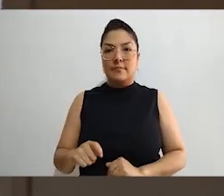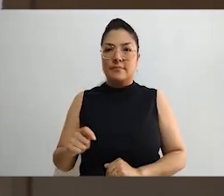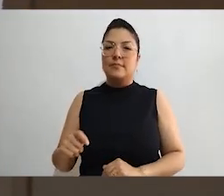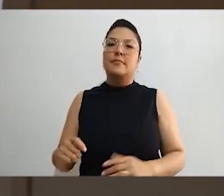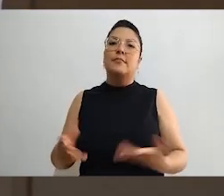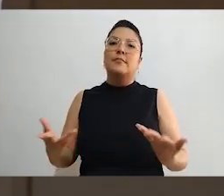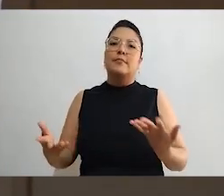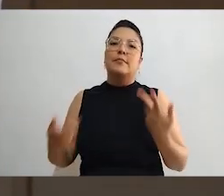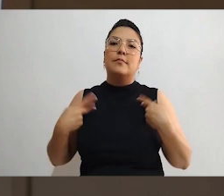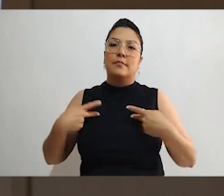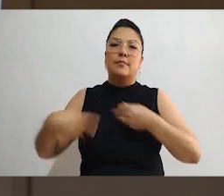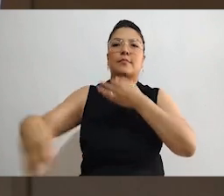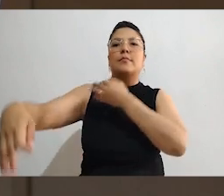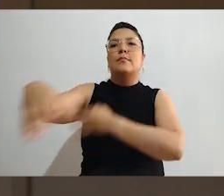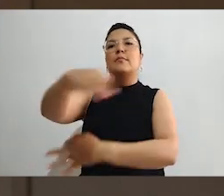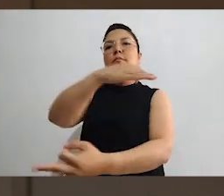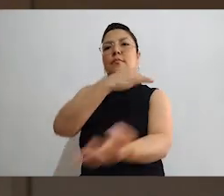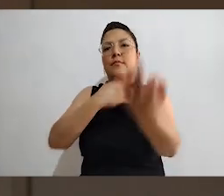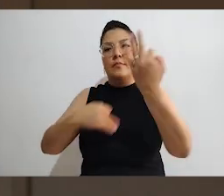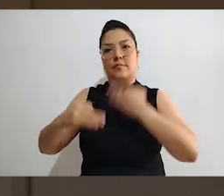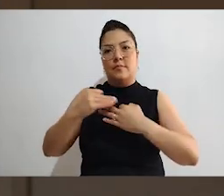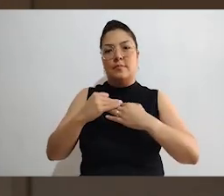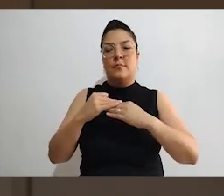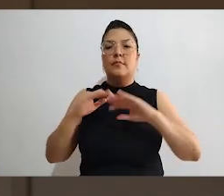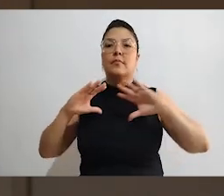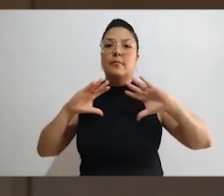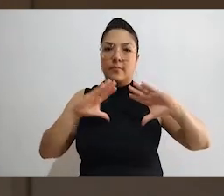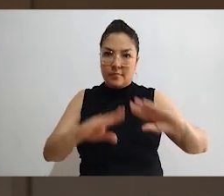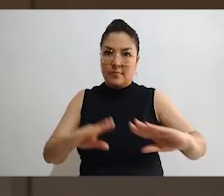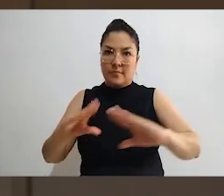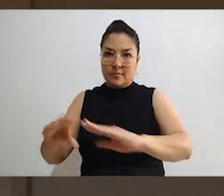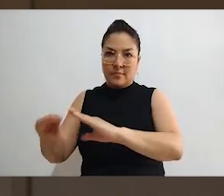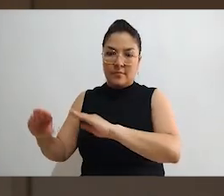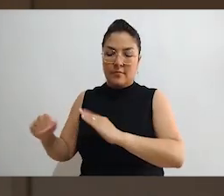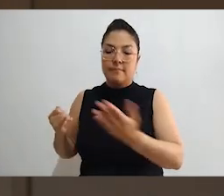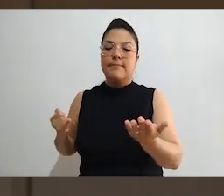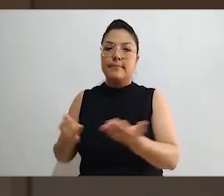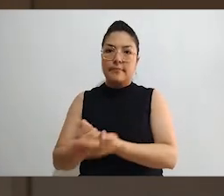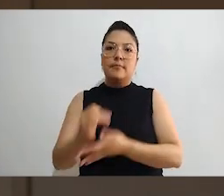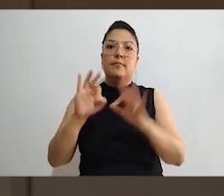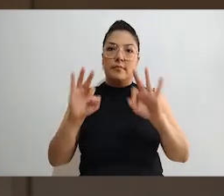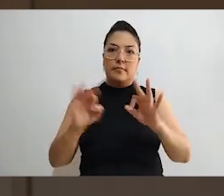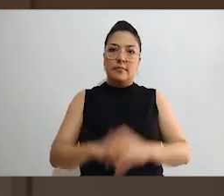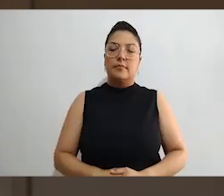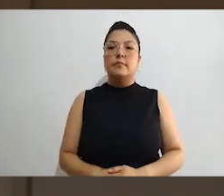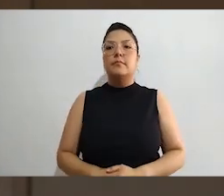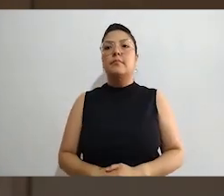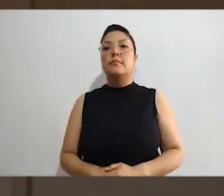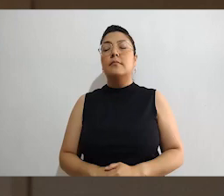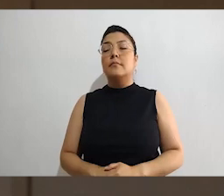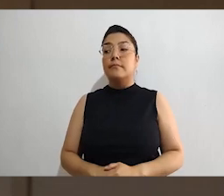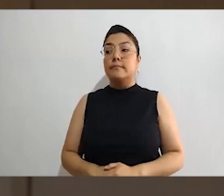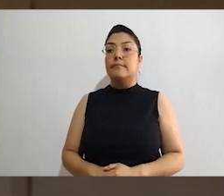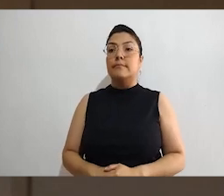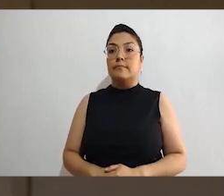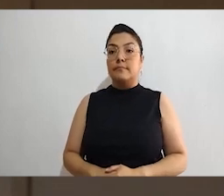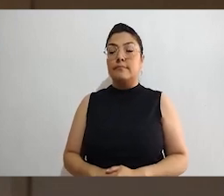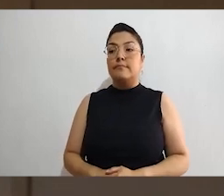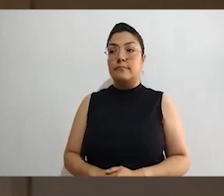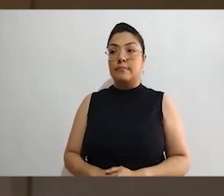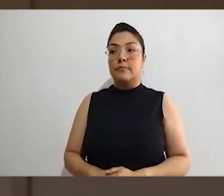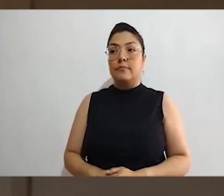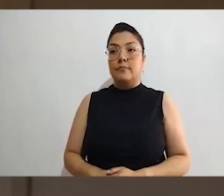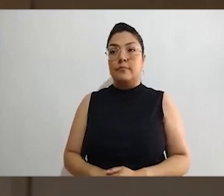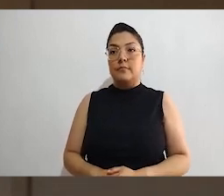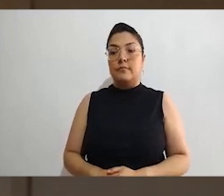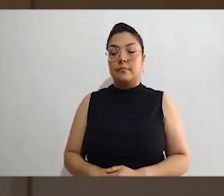activación social y ciudadana para la toma de decisiones y que por supuesto nos ayuden a todos. Bien, fíjate que mencionas un